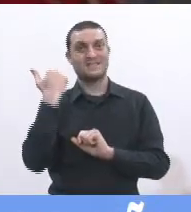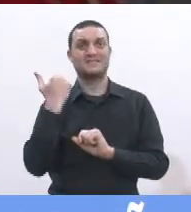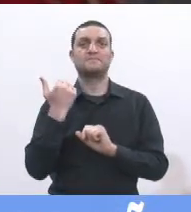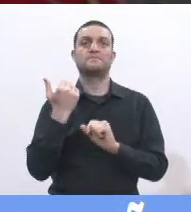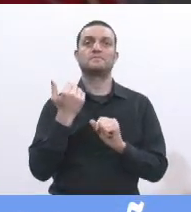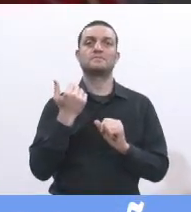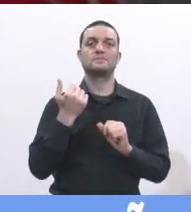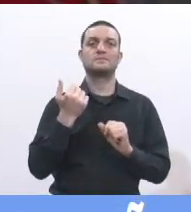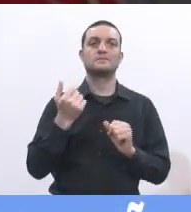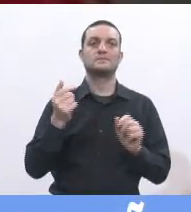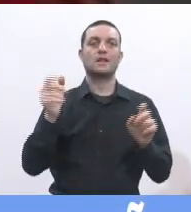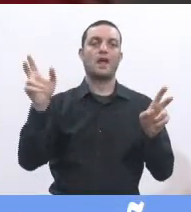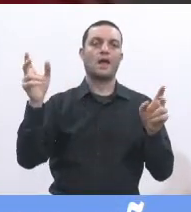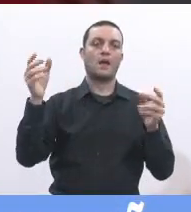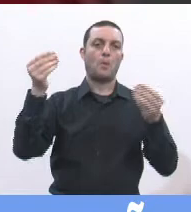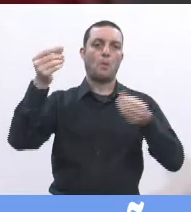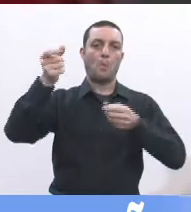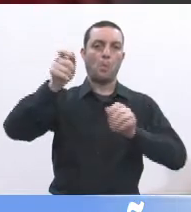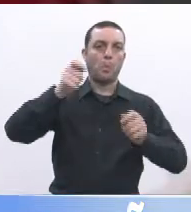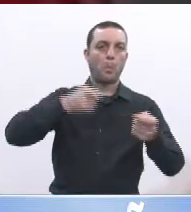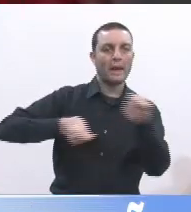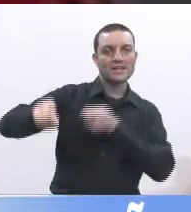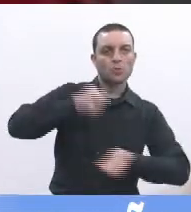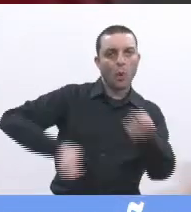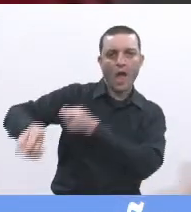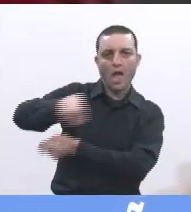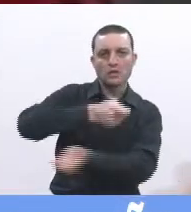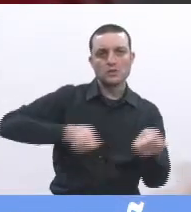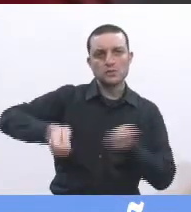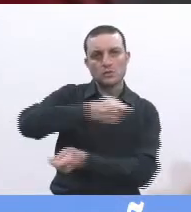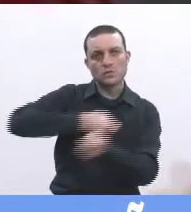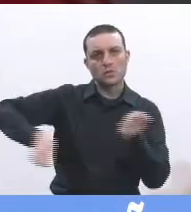que efectúa el Poder Ejecutivo a la ciudad autónoma.